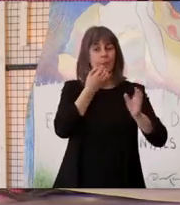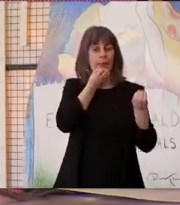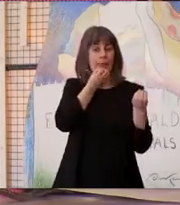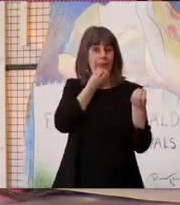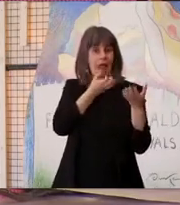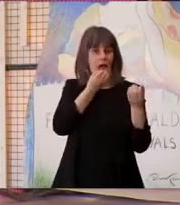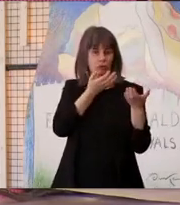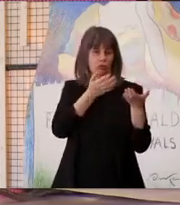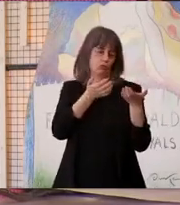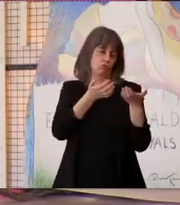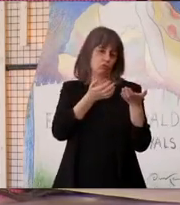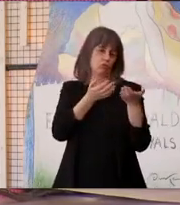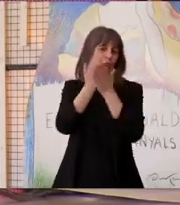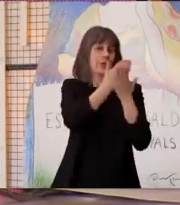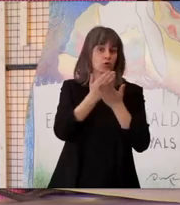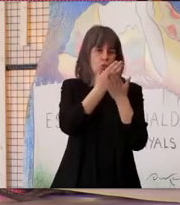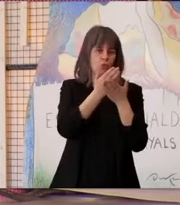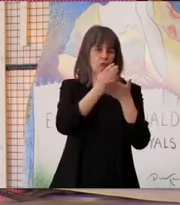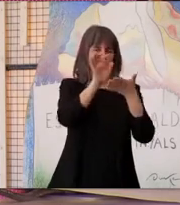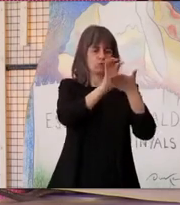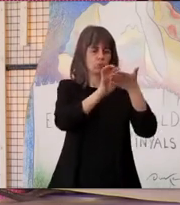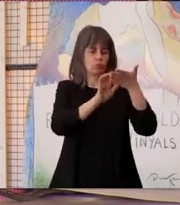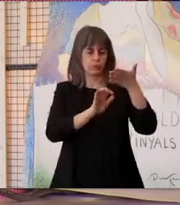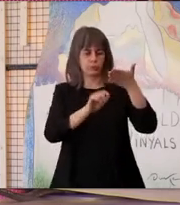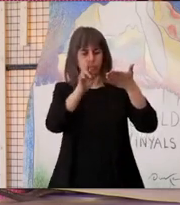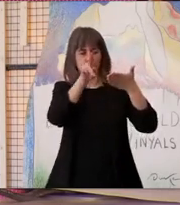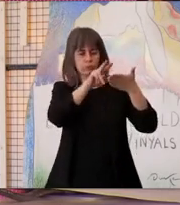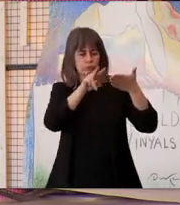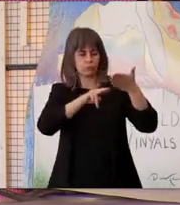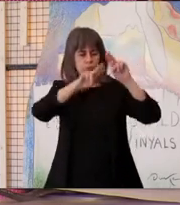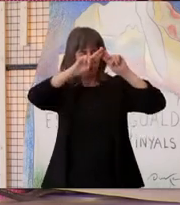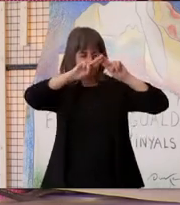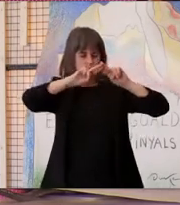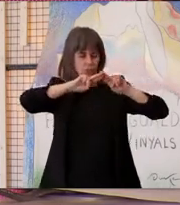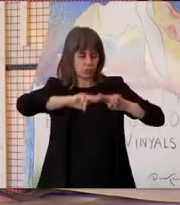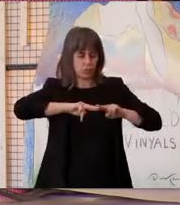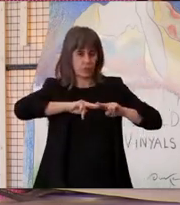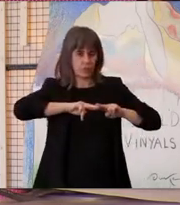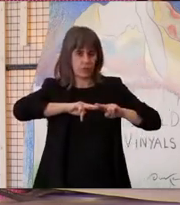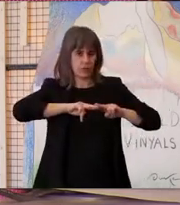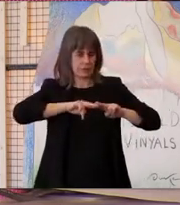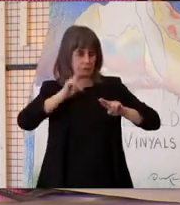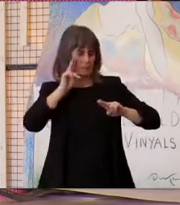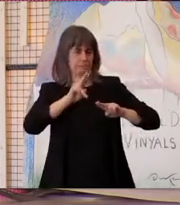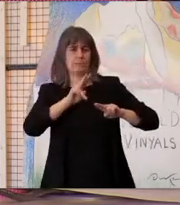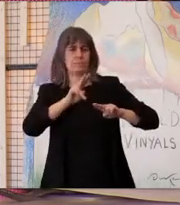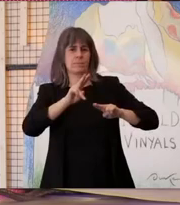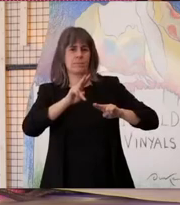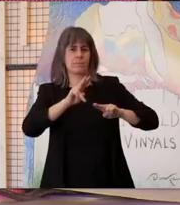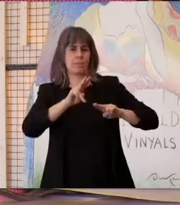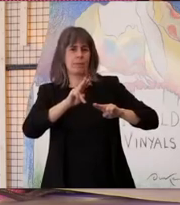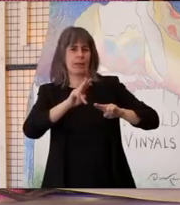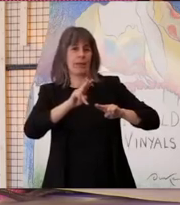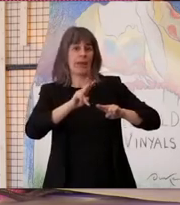estudios demoscópicos dices cómo es posible que haya pues un uno de cada